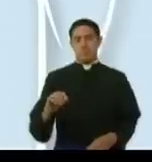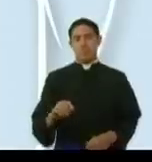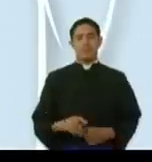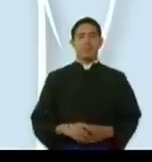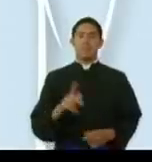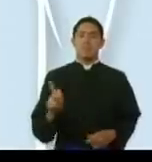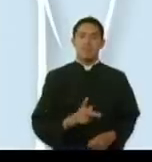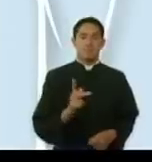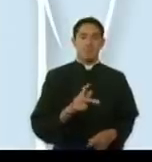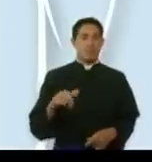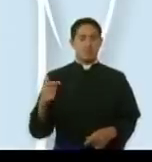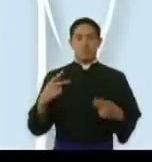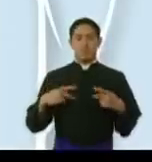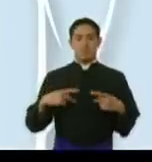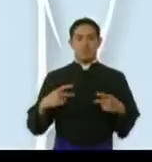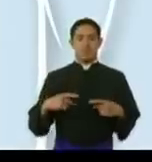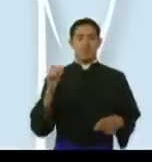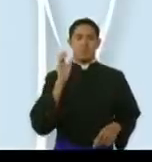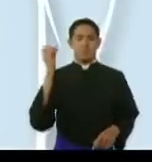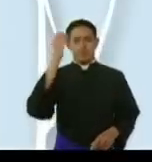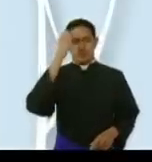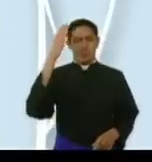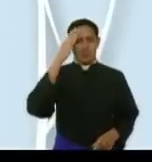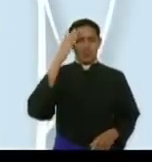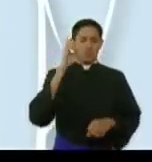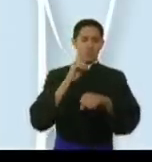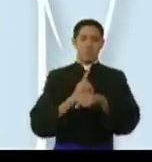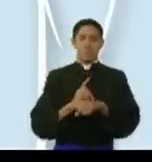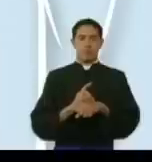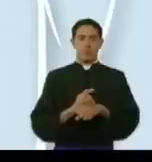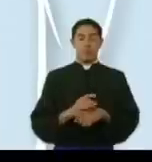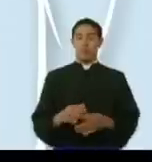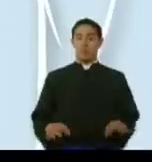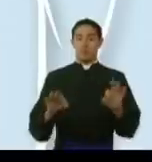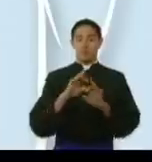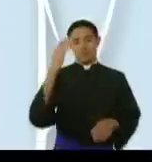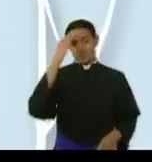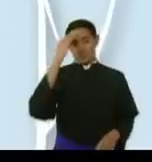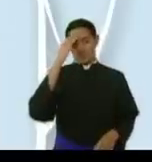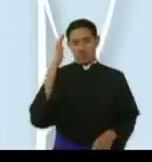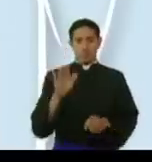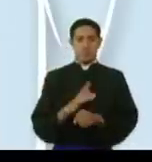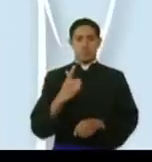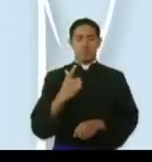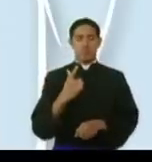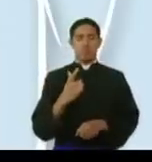tus hermanos, a tus padrinos. Es muy importante saber esa fecha, en la fecha en que empezaste a ser hijo de Dios,